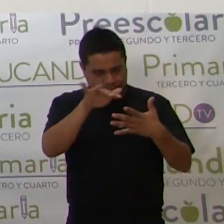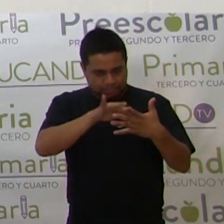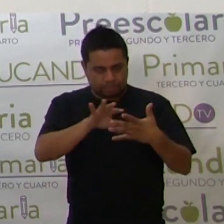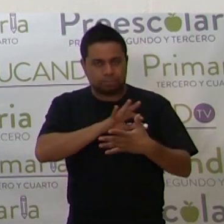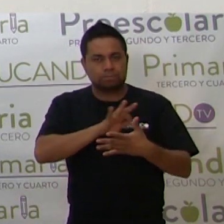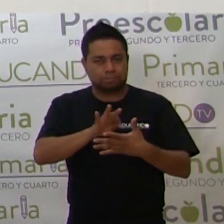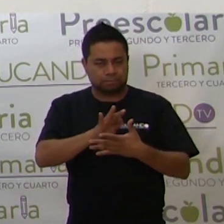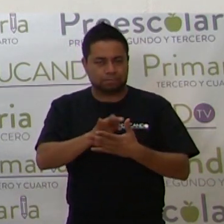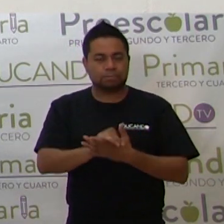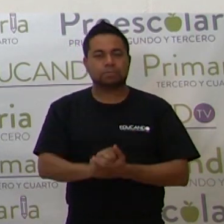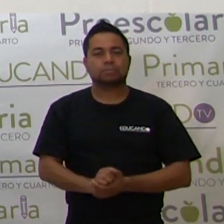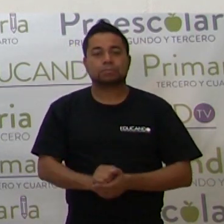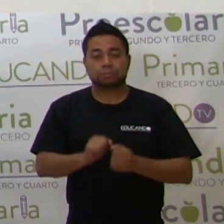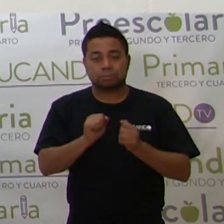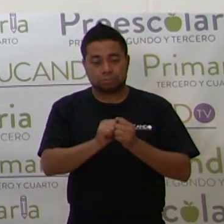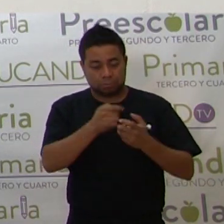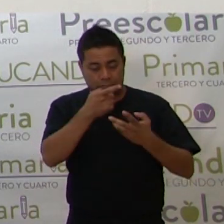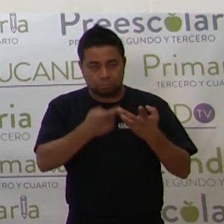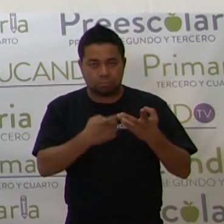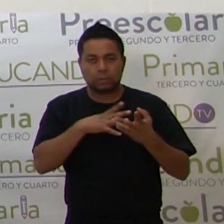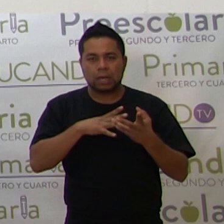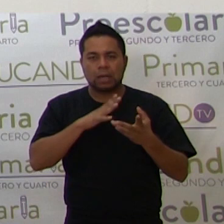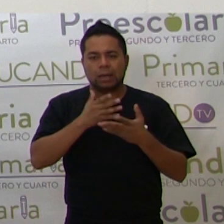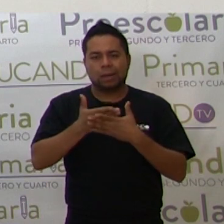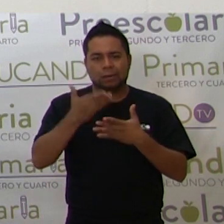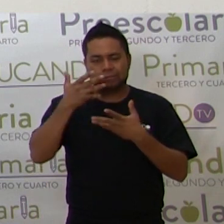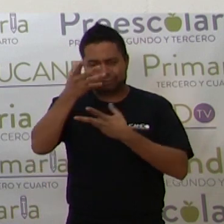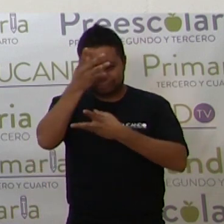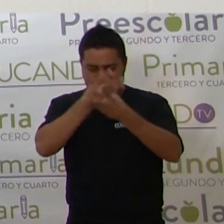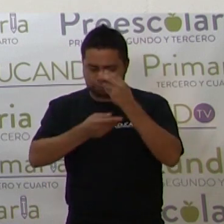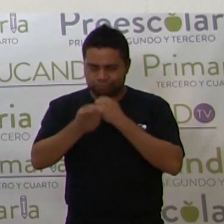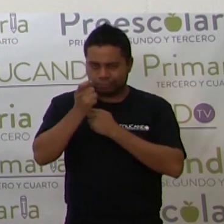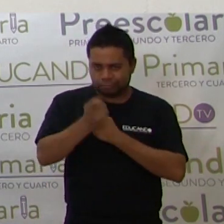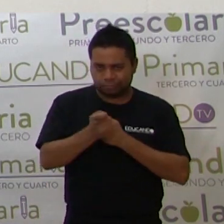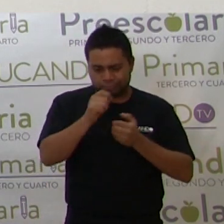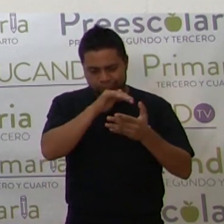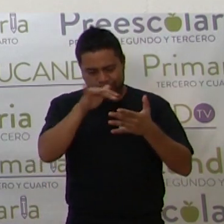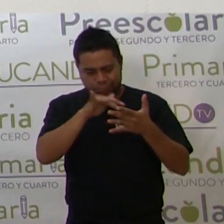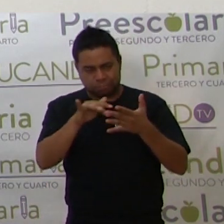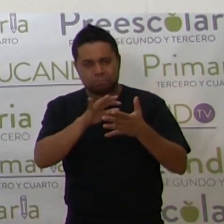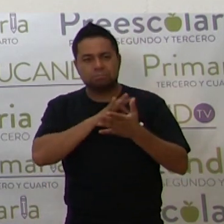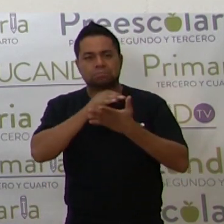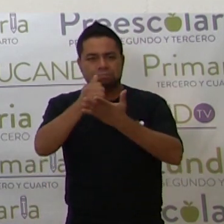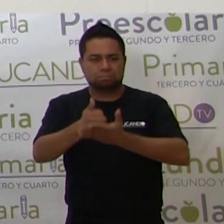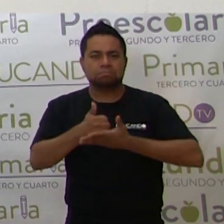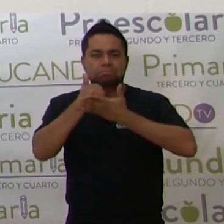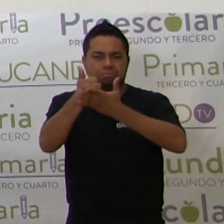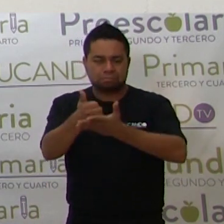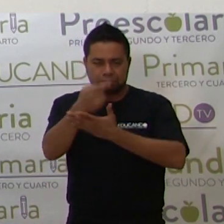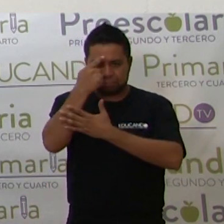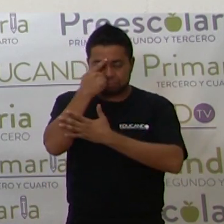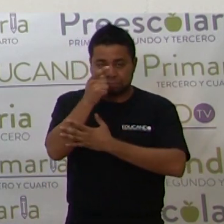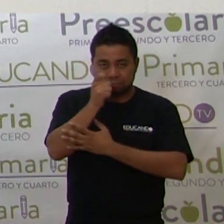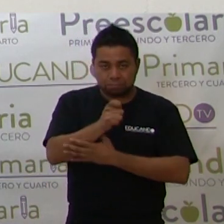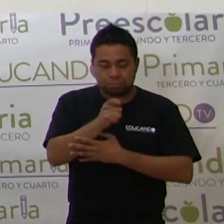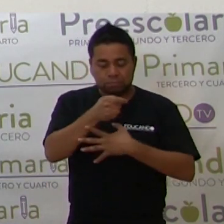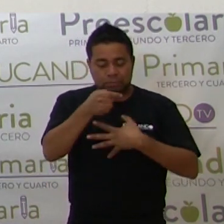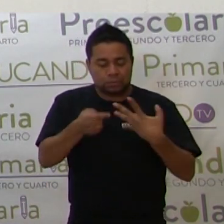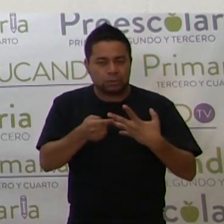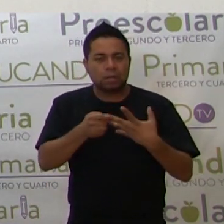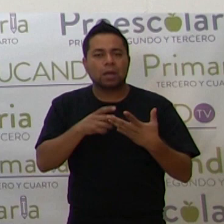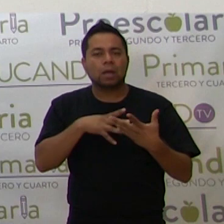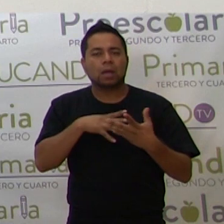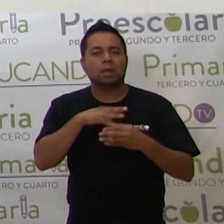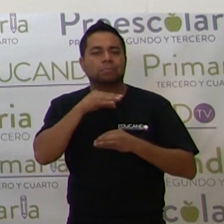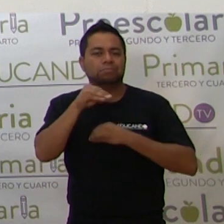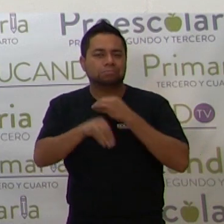descriptivos, a partir de los cuales hemos aprendido que estos recursos nos van a apoyar para poder desarrollar de forma coherente